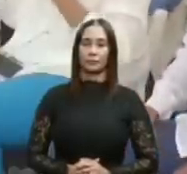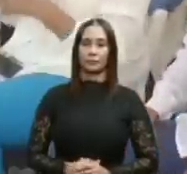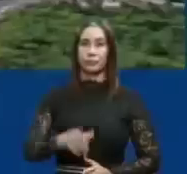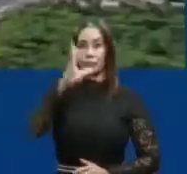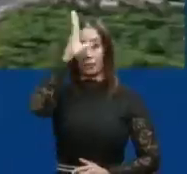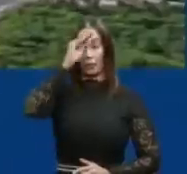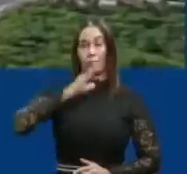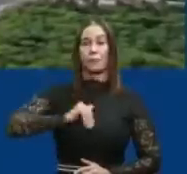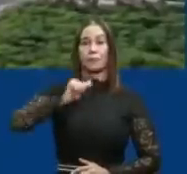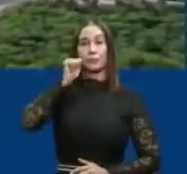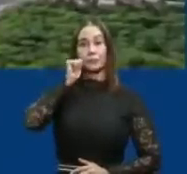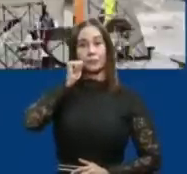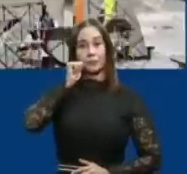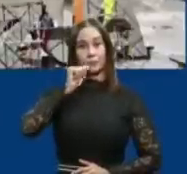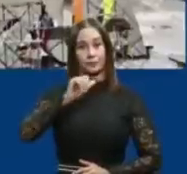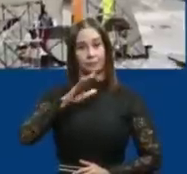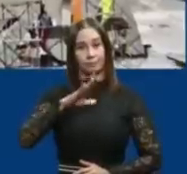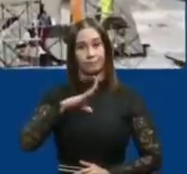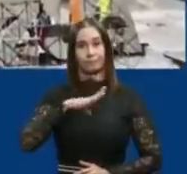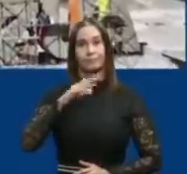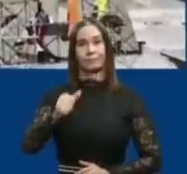Señoras y señores,